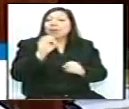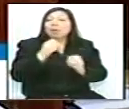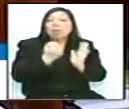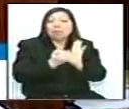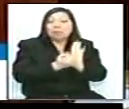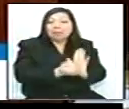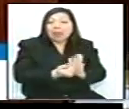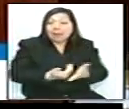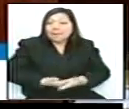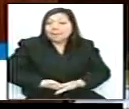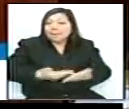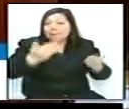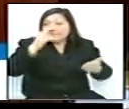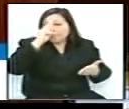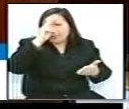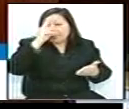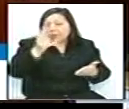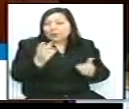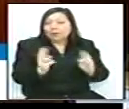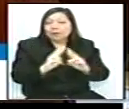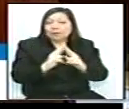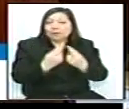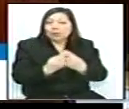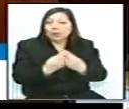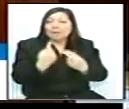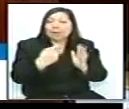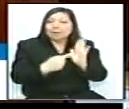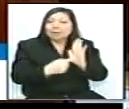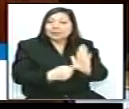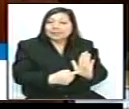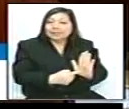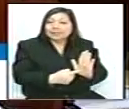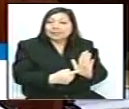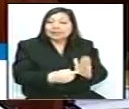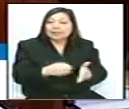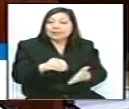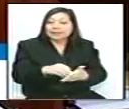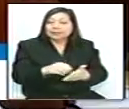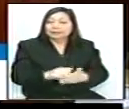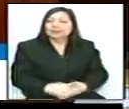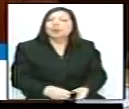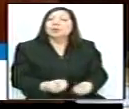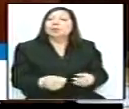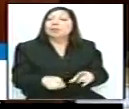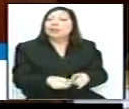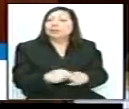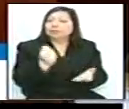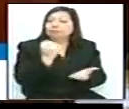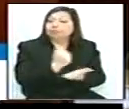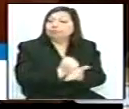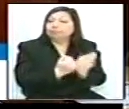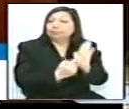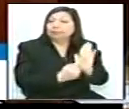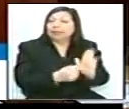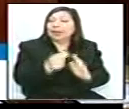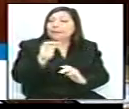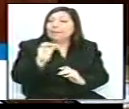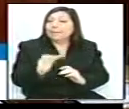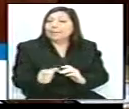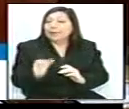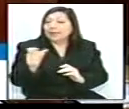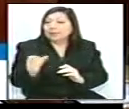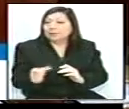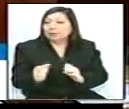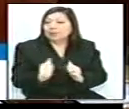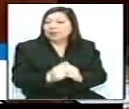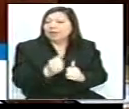Publica en el Diario Oficial del Peruano la convocatoria para la presentación de propuestas. Asimismo, publica la relación de las personas